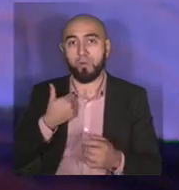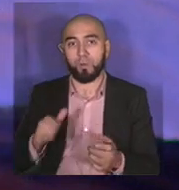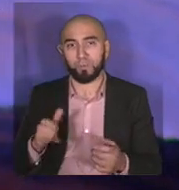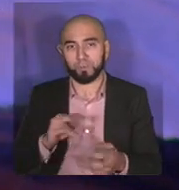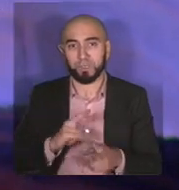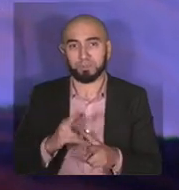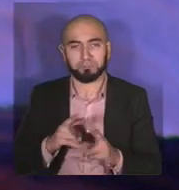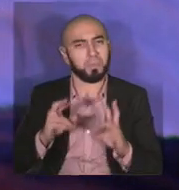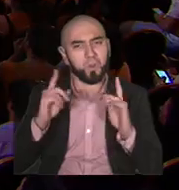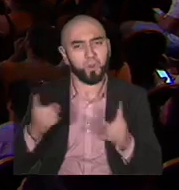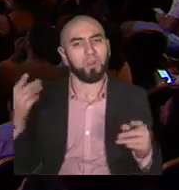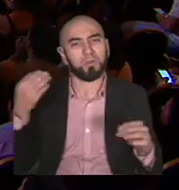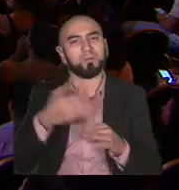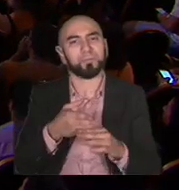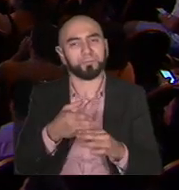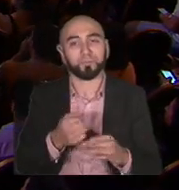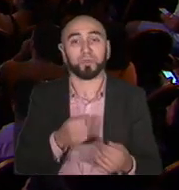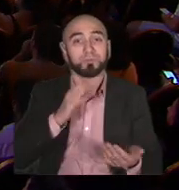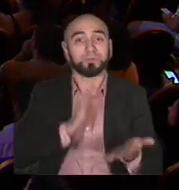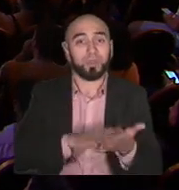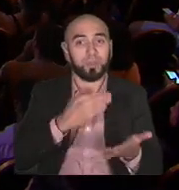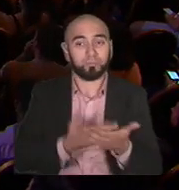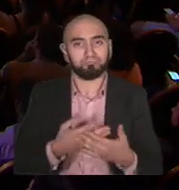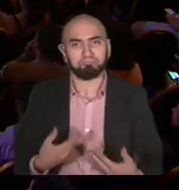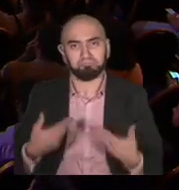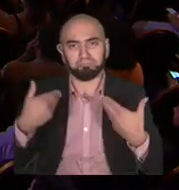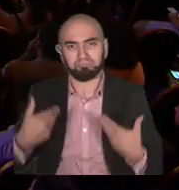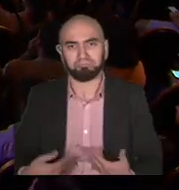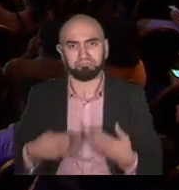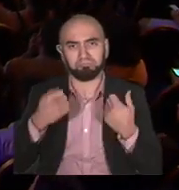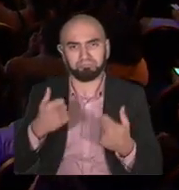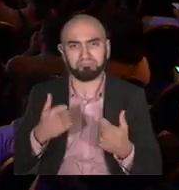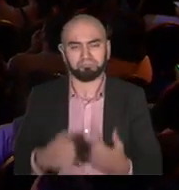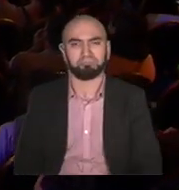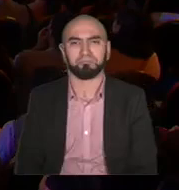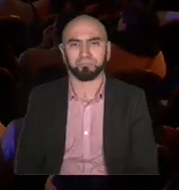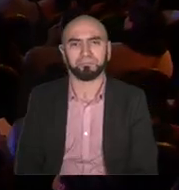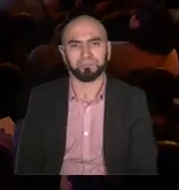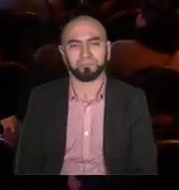salud beneficia como resultado de esto.